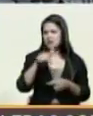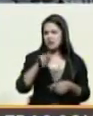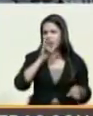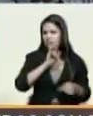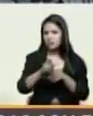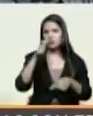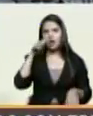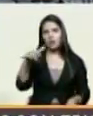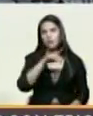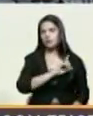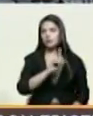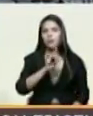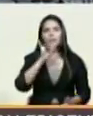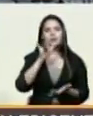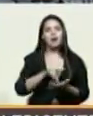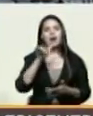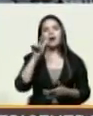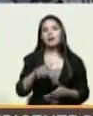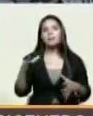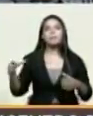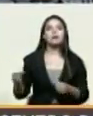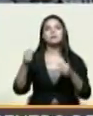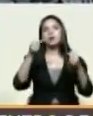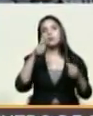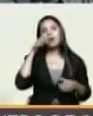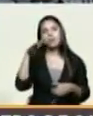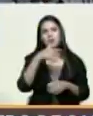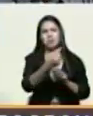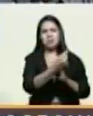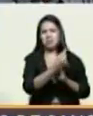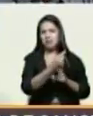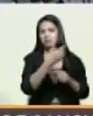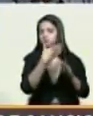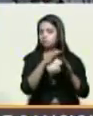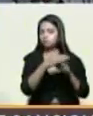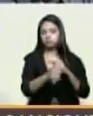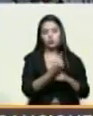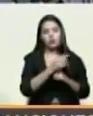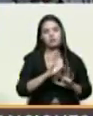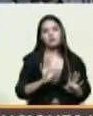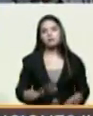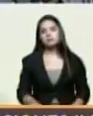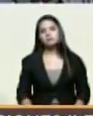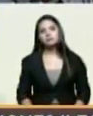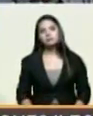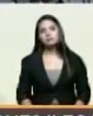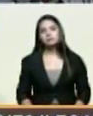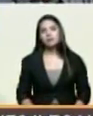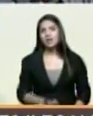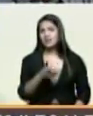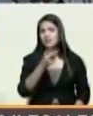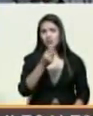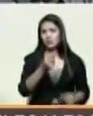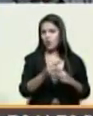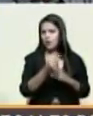al pueblo. Llegó aquí para servir al pueblo. Que nos van a atacar, que nos ataquen. Si no nos